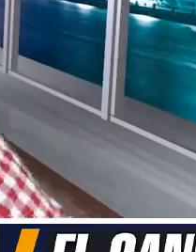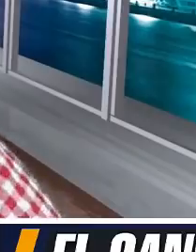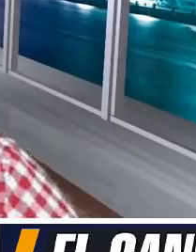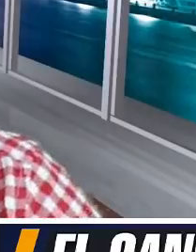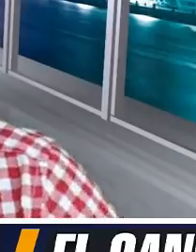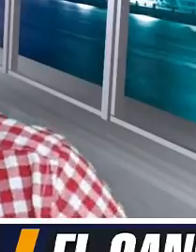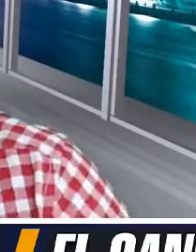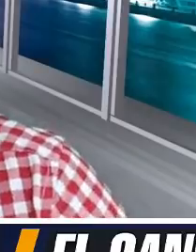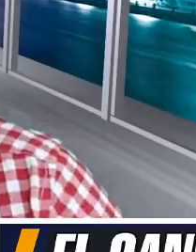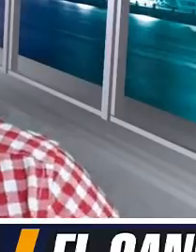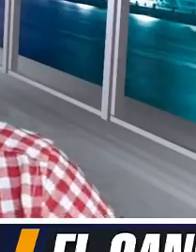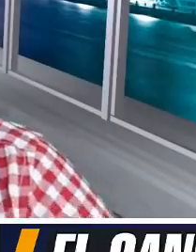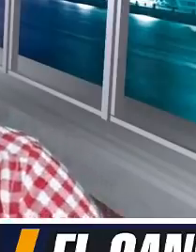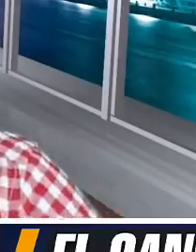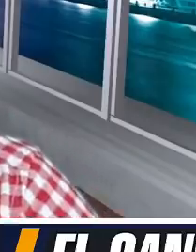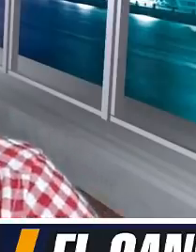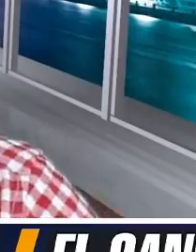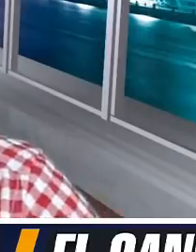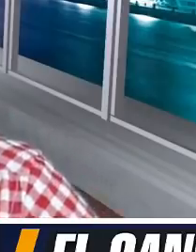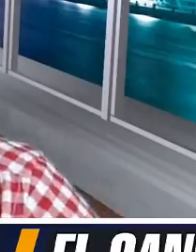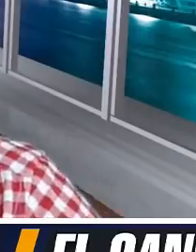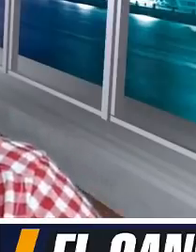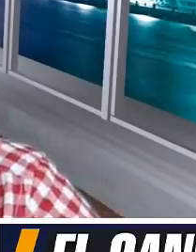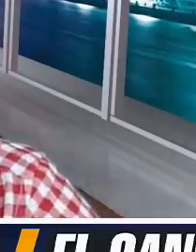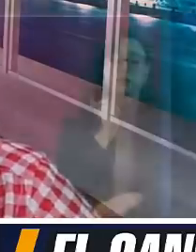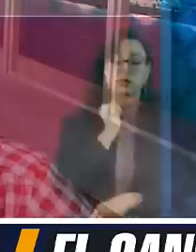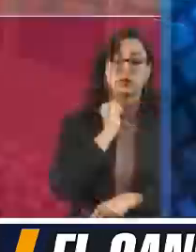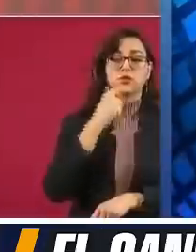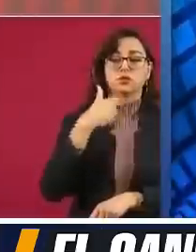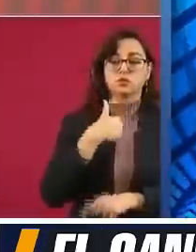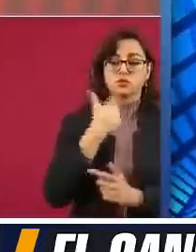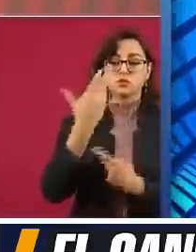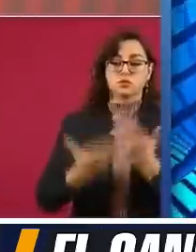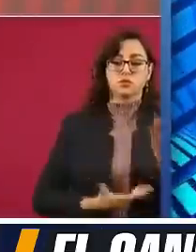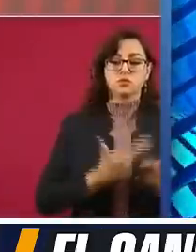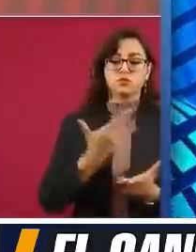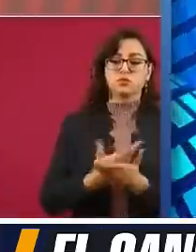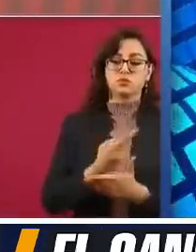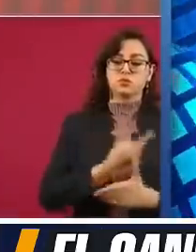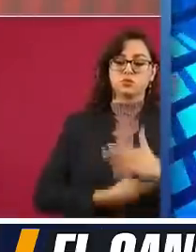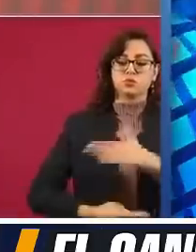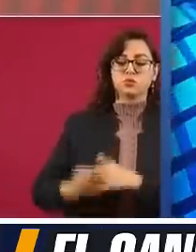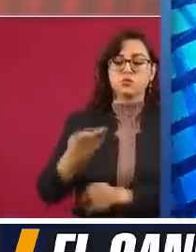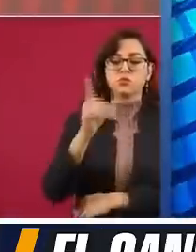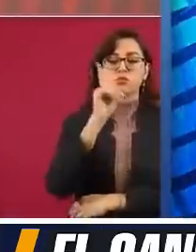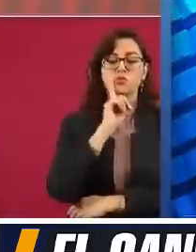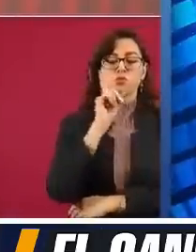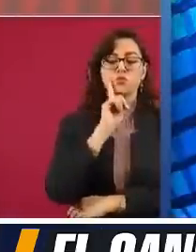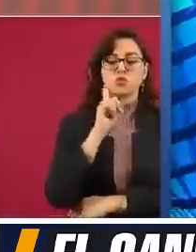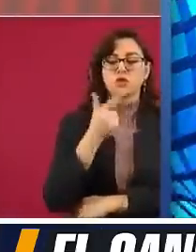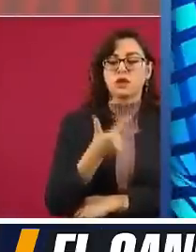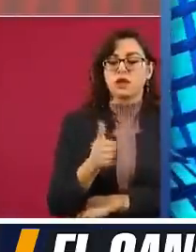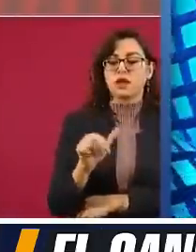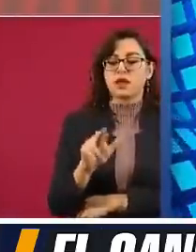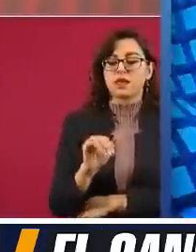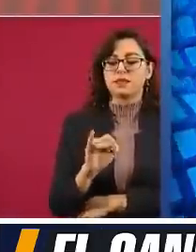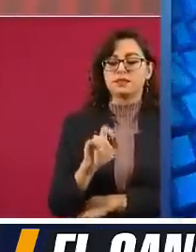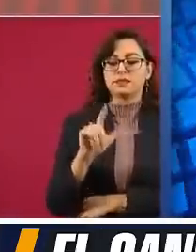Obrador hablando de varios nombramientos que hoy reveló. De Graciela Márquez Colín,